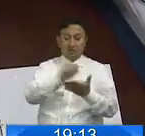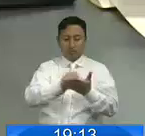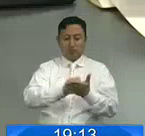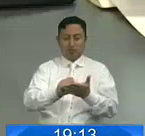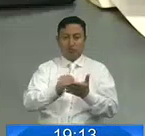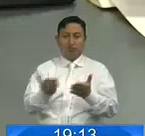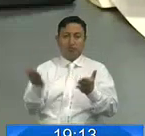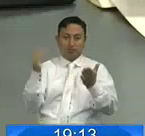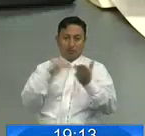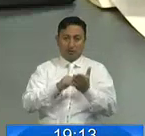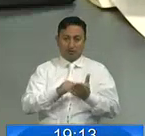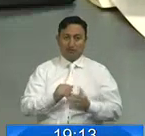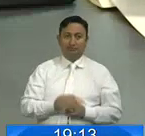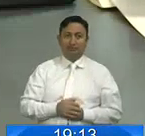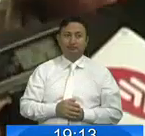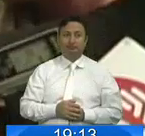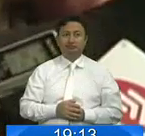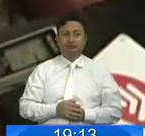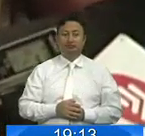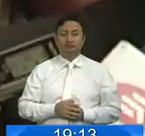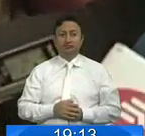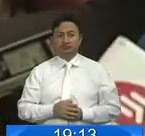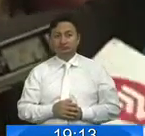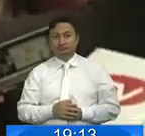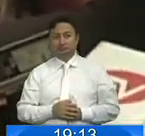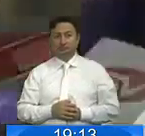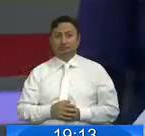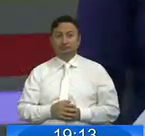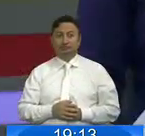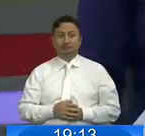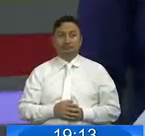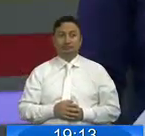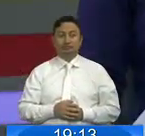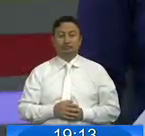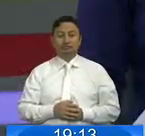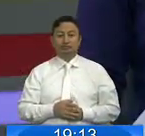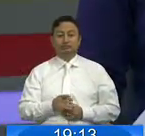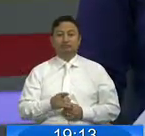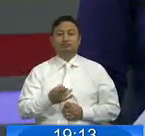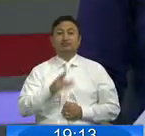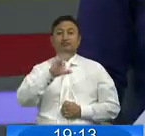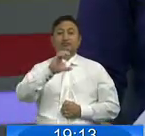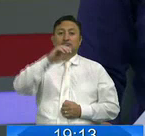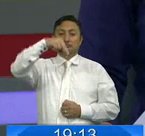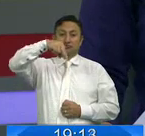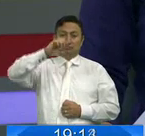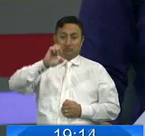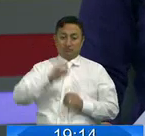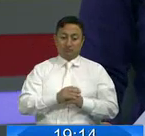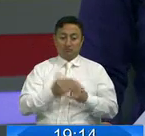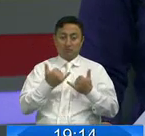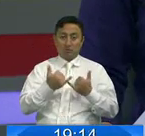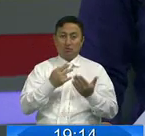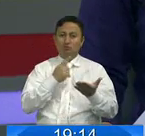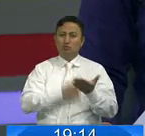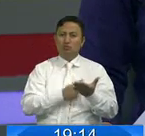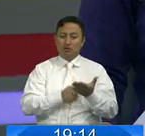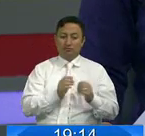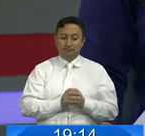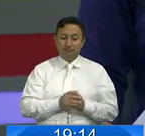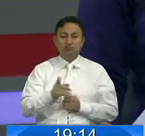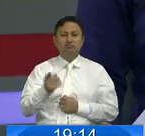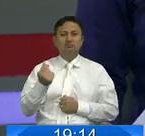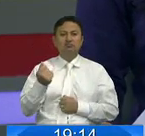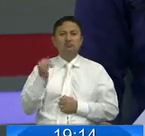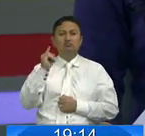producto. Informó Carolina Basante. El Consejo Nacional Electoral presentó un estudio sobre dinero ilegal